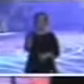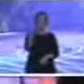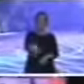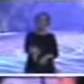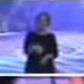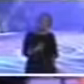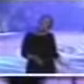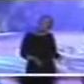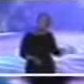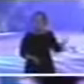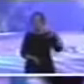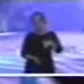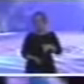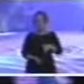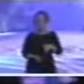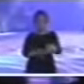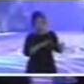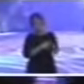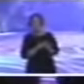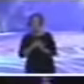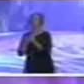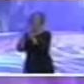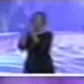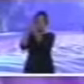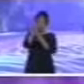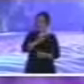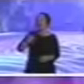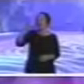críticos. Vamos, para que juntos podamos